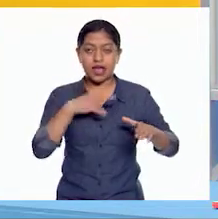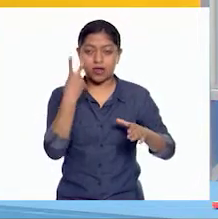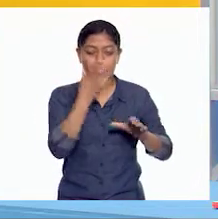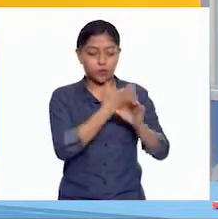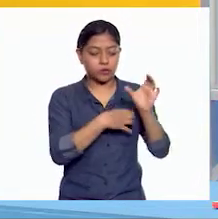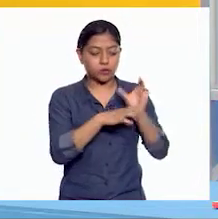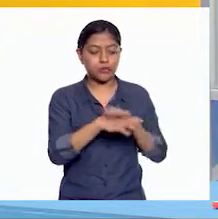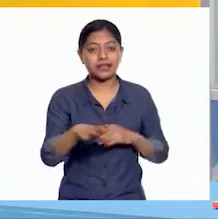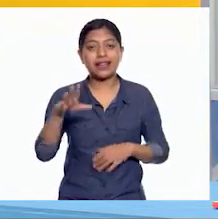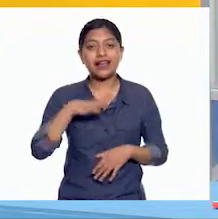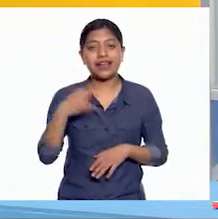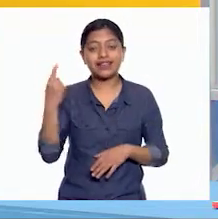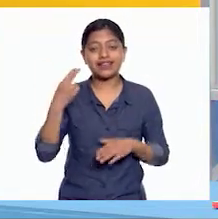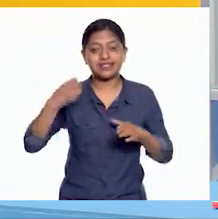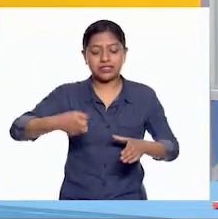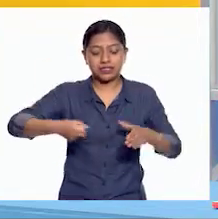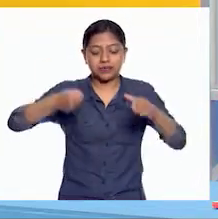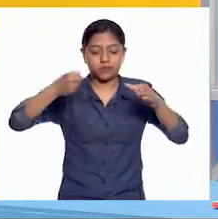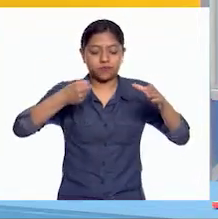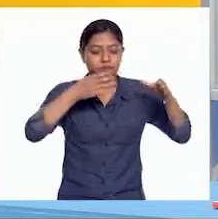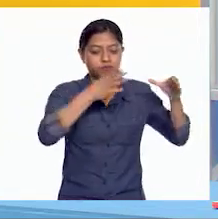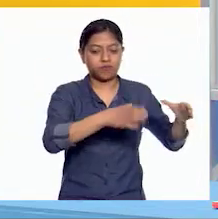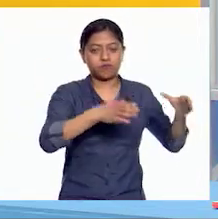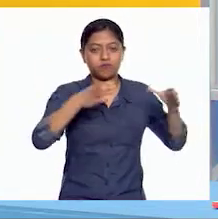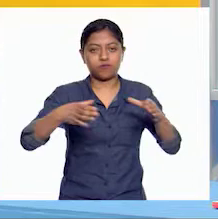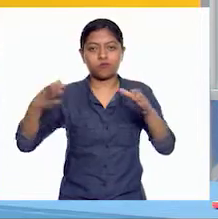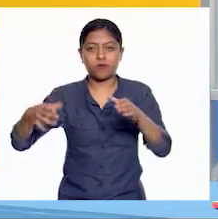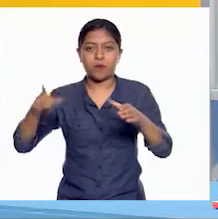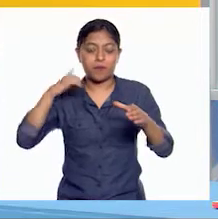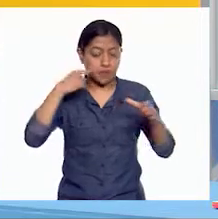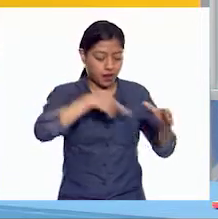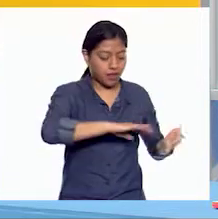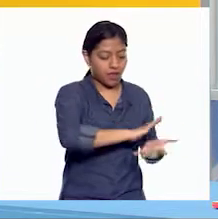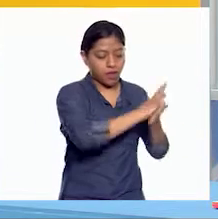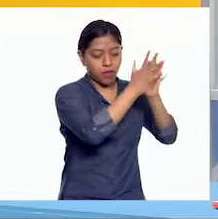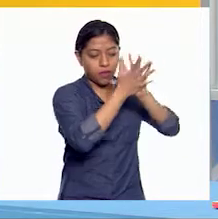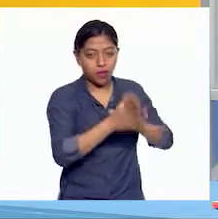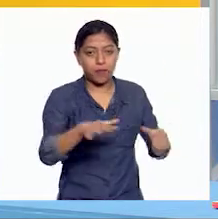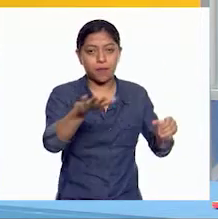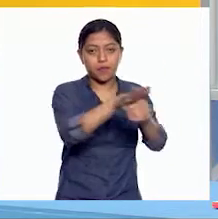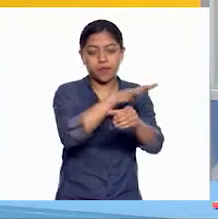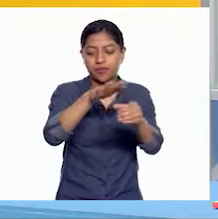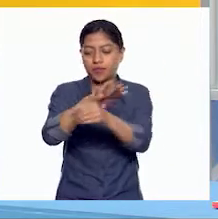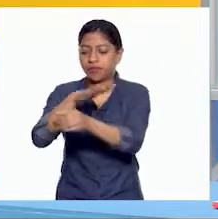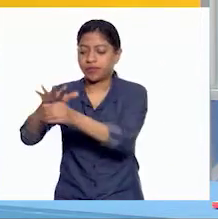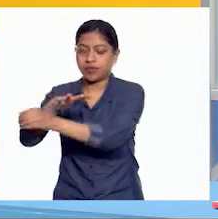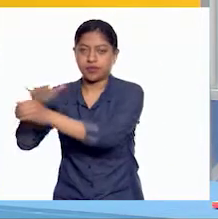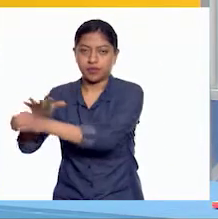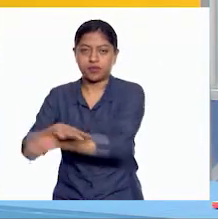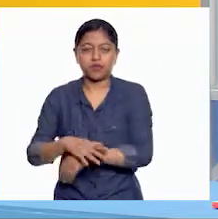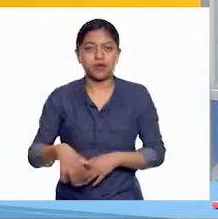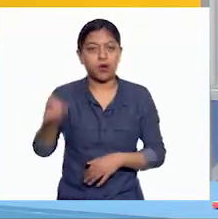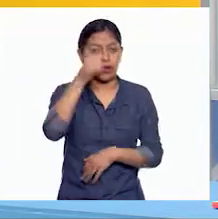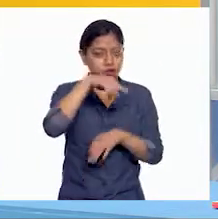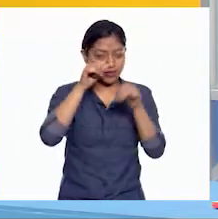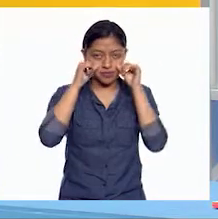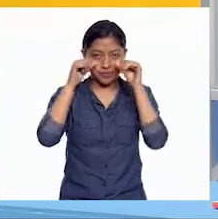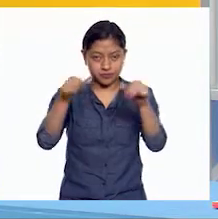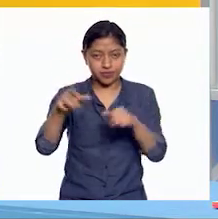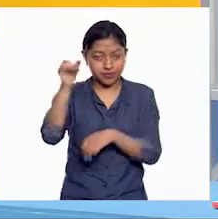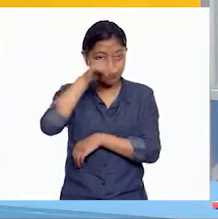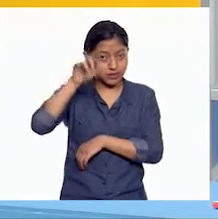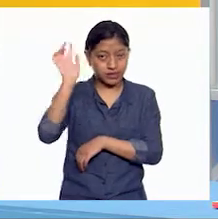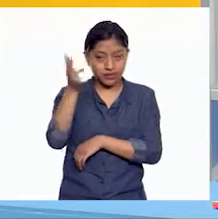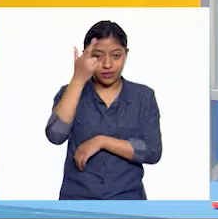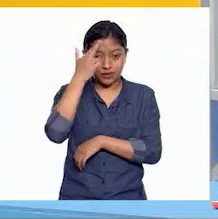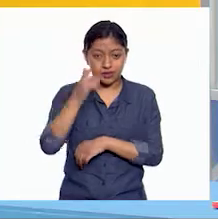requieren garrafones del mismo tamaño y capacidad para envasar los líquidos. Atentos, atentas, recuerden